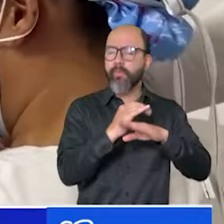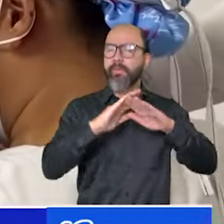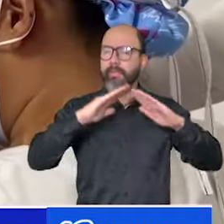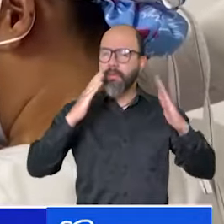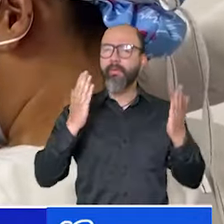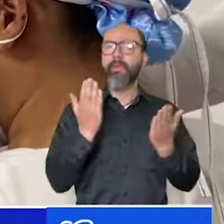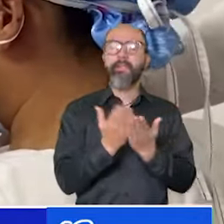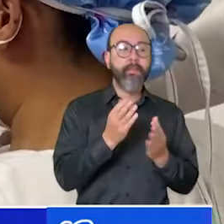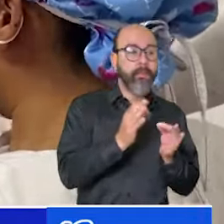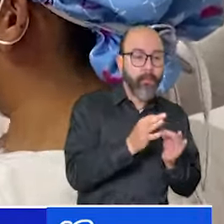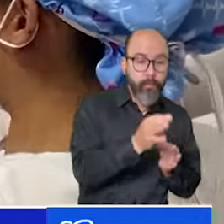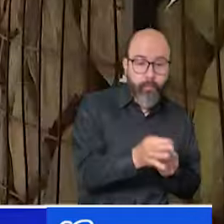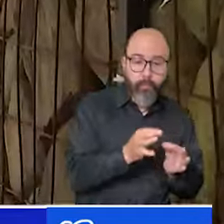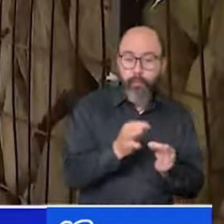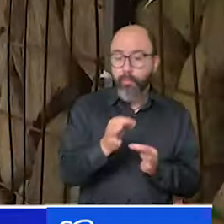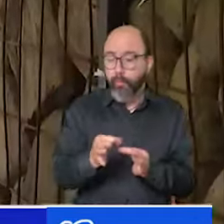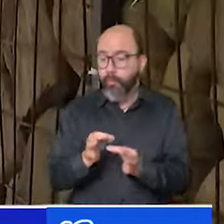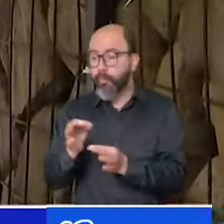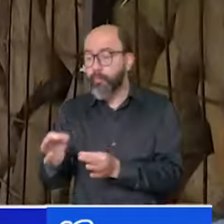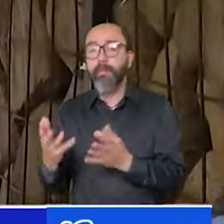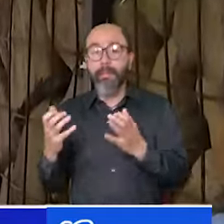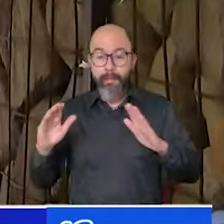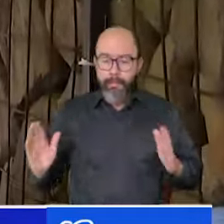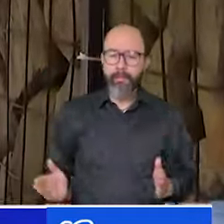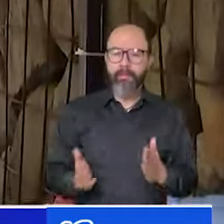municipio y con esta campaña buscan prevenir el cáncer de cuello uterino